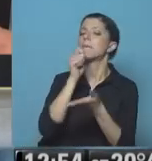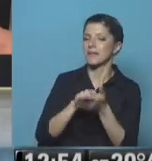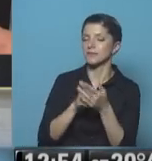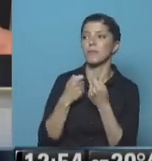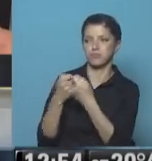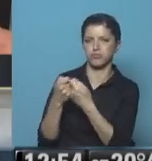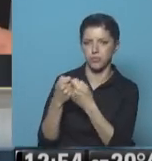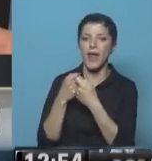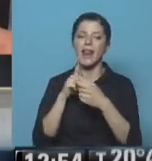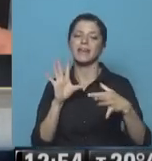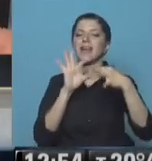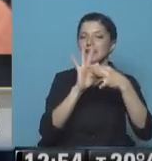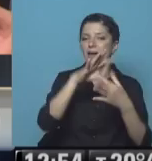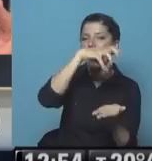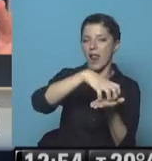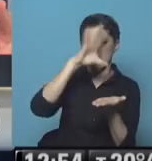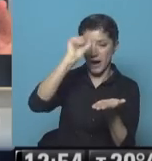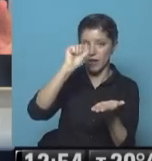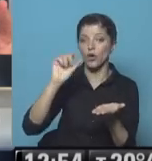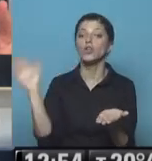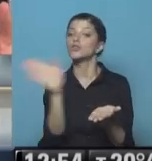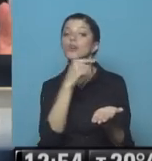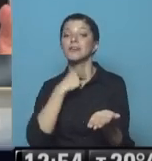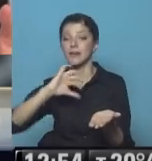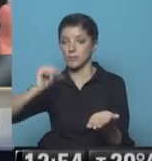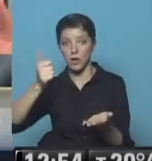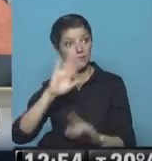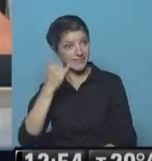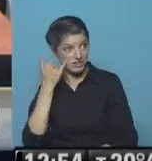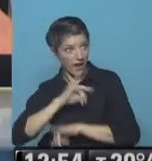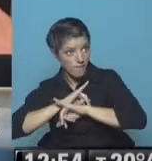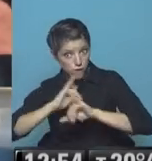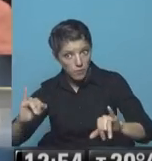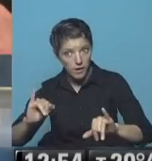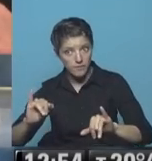adicta a la Embajada de Estados Unidos, y como que quieren que está gane. Está denunciado. Claro. Está dentro de la denuncia de lavado de